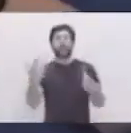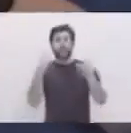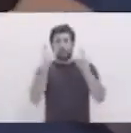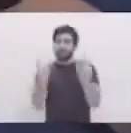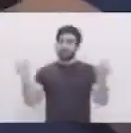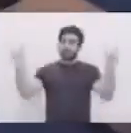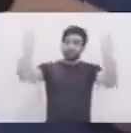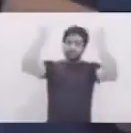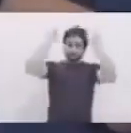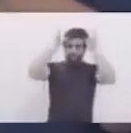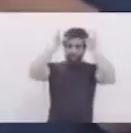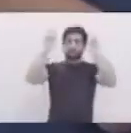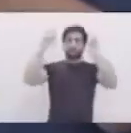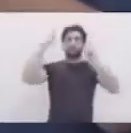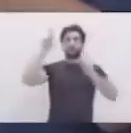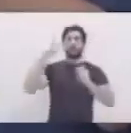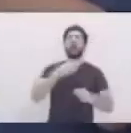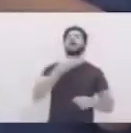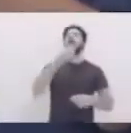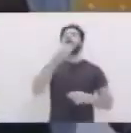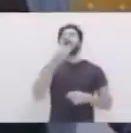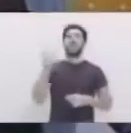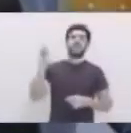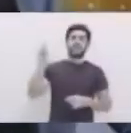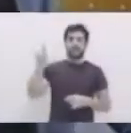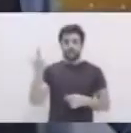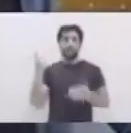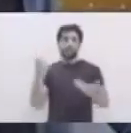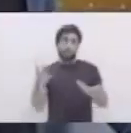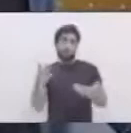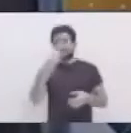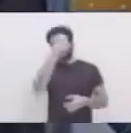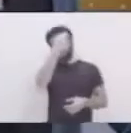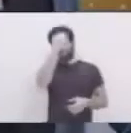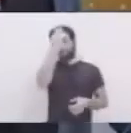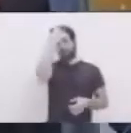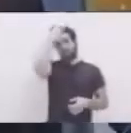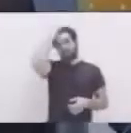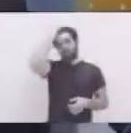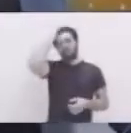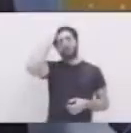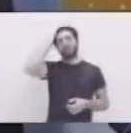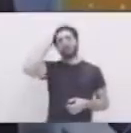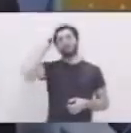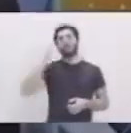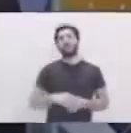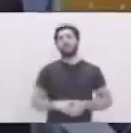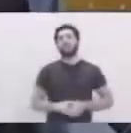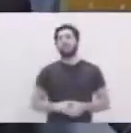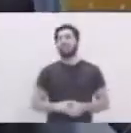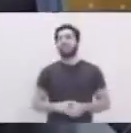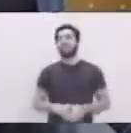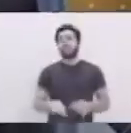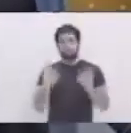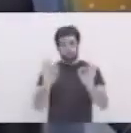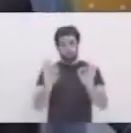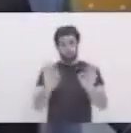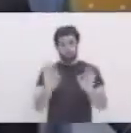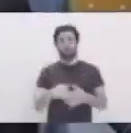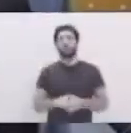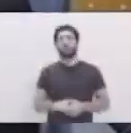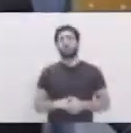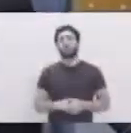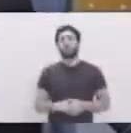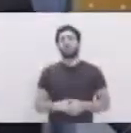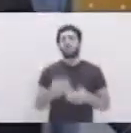jirafa. ¿Y qué le falta a estos cuernitos? Los circulitos. Dos círculos en la parte de arriba. Así es. Entonces vamos